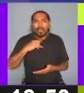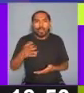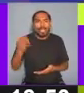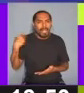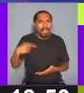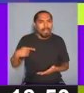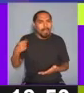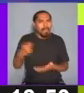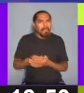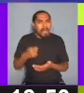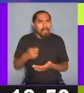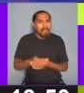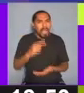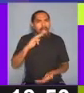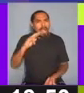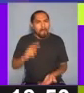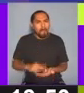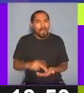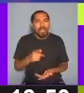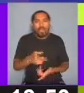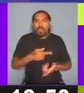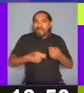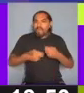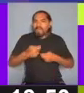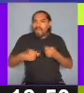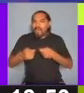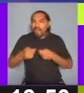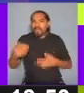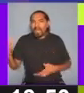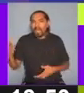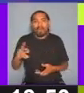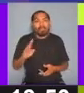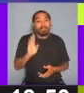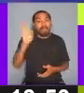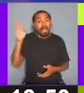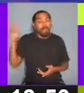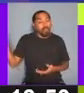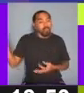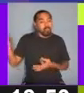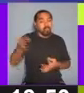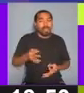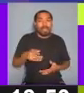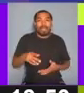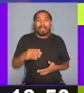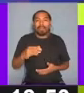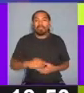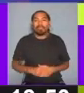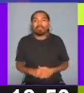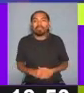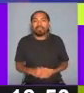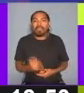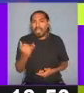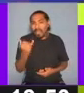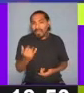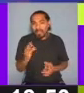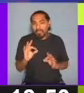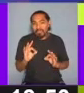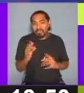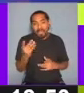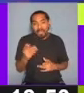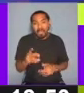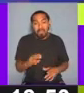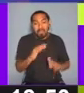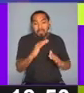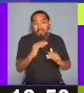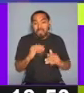a los vendedores de afuera que ingresan mercadería, estaba vigente, así como lo tiene Salta, como lo